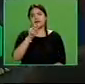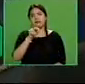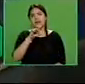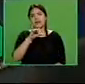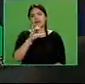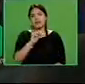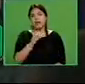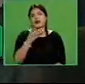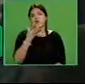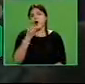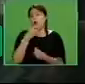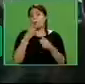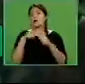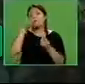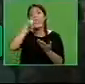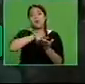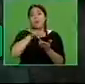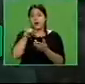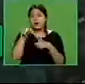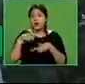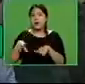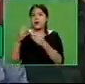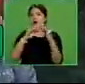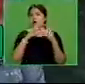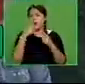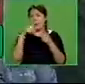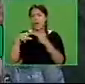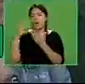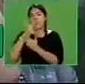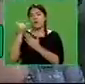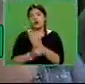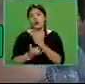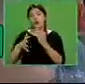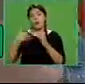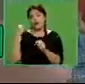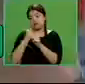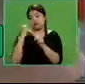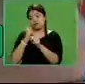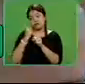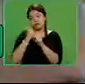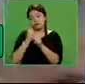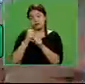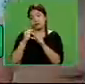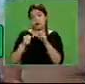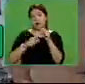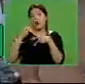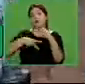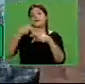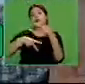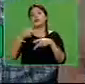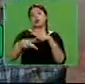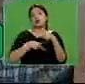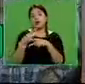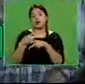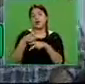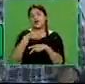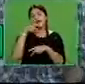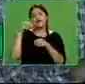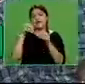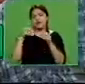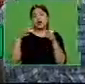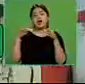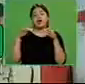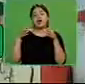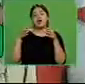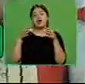con una gran expectativa. Además, aprobamos allí diferentes proyectos para poner operativa una procesadora de pulpa donde está trabajando todo